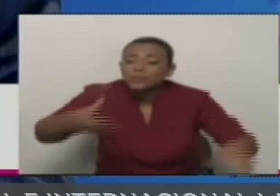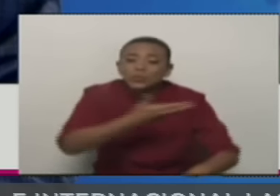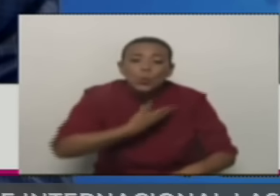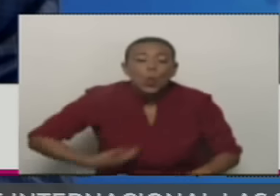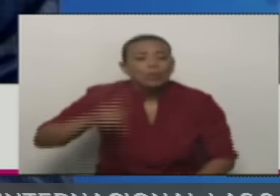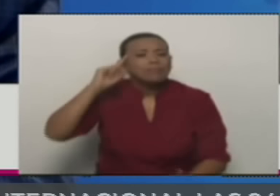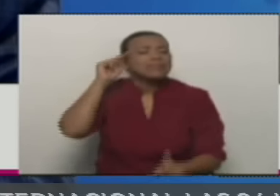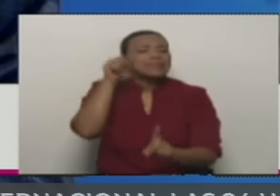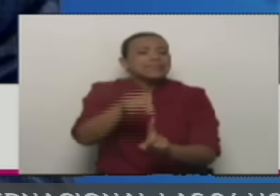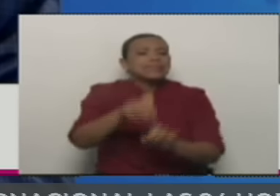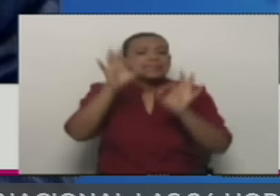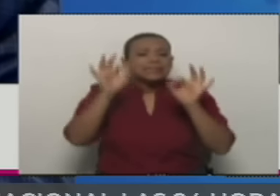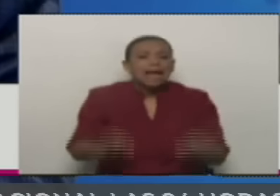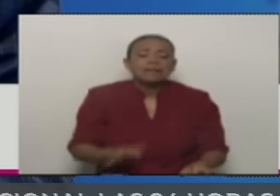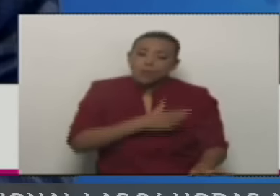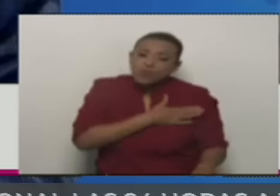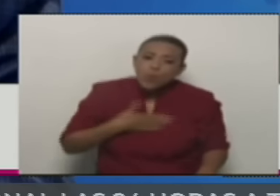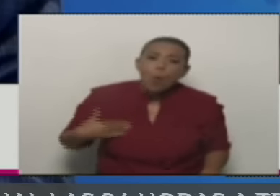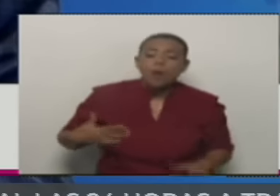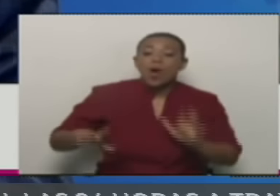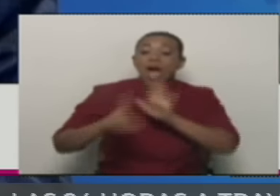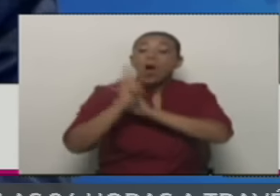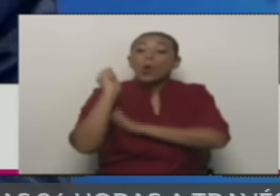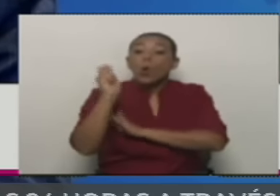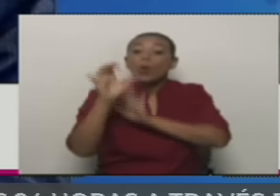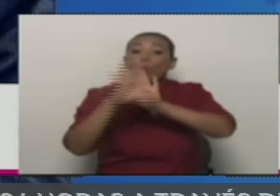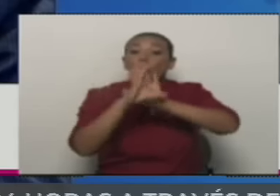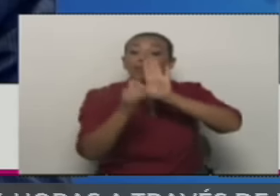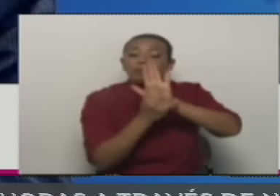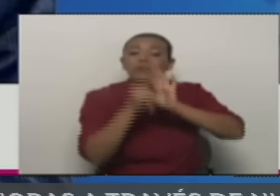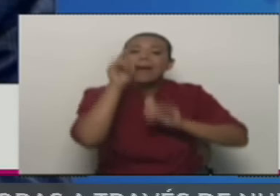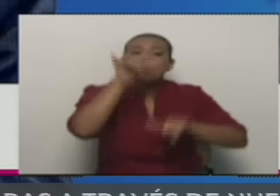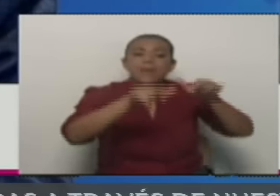tanto que es poder constituyente e instituyente.